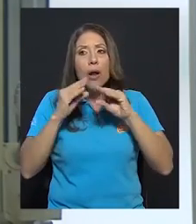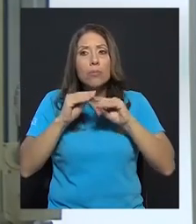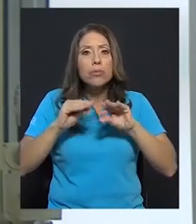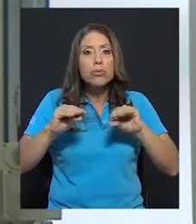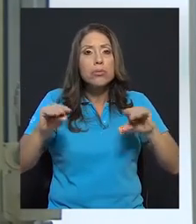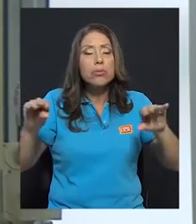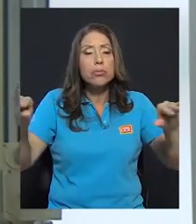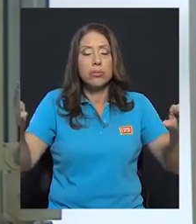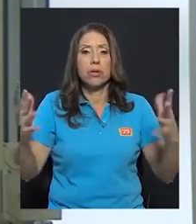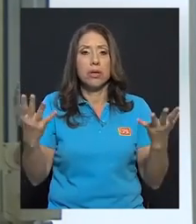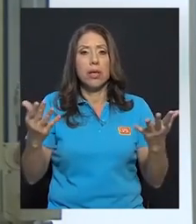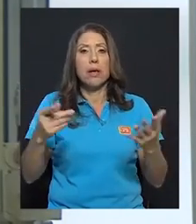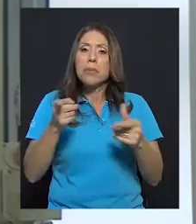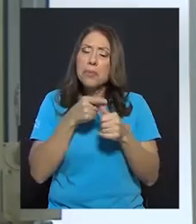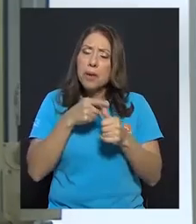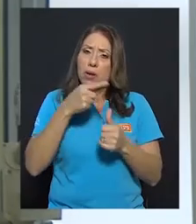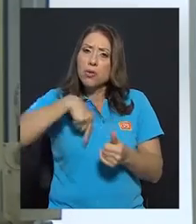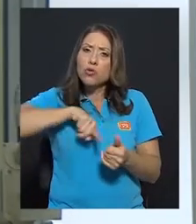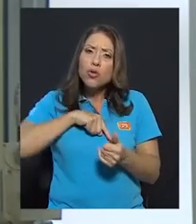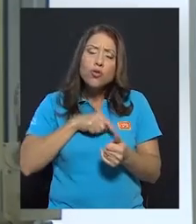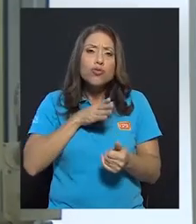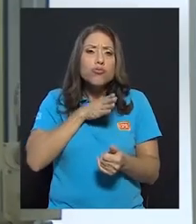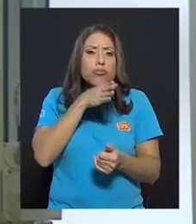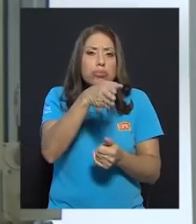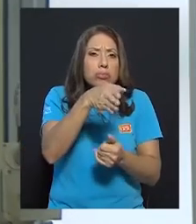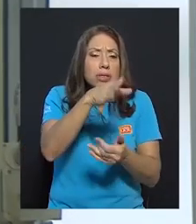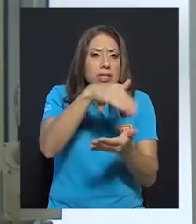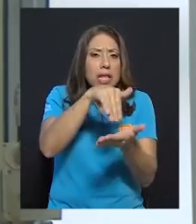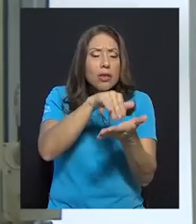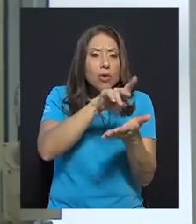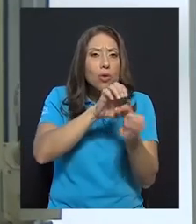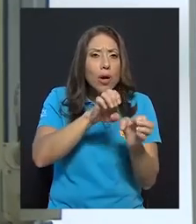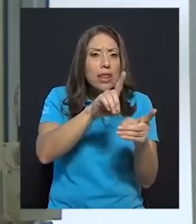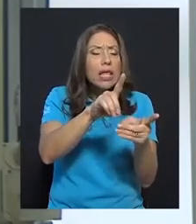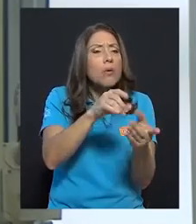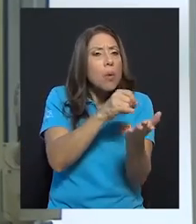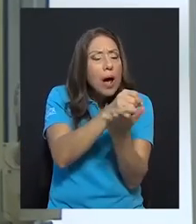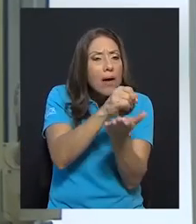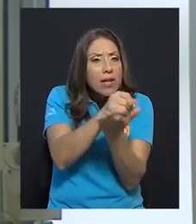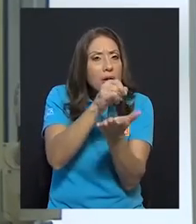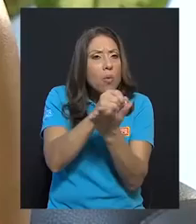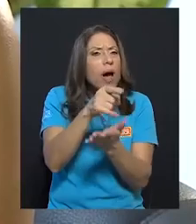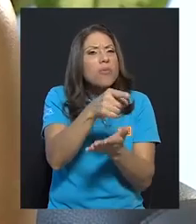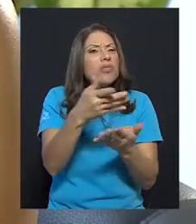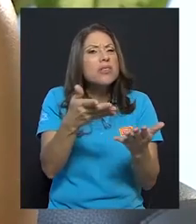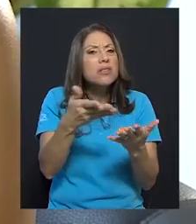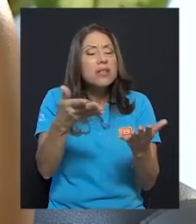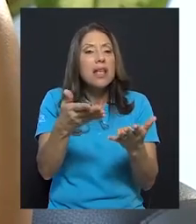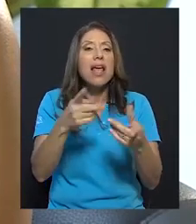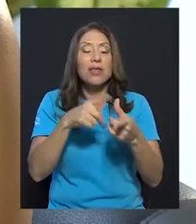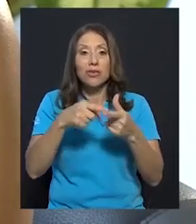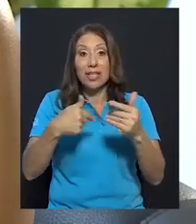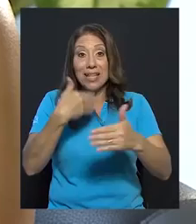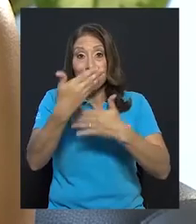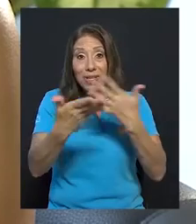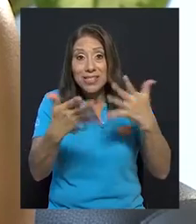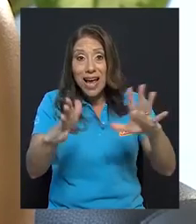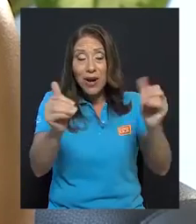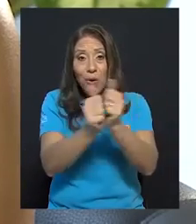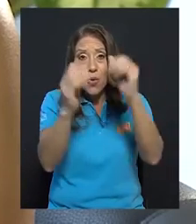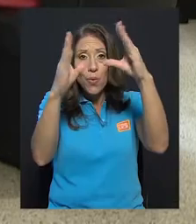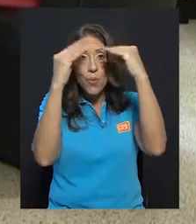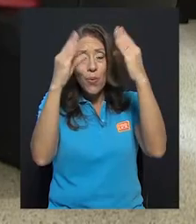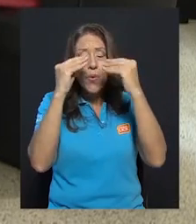está circulando, ¿verdad? Averigüemos, acerquémonos al centro educativo a preguntar en sí, en qué consiste y a partir de ahí tomar una